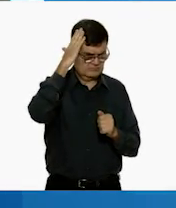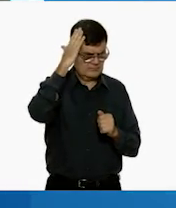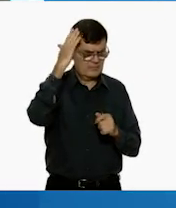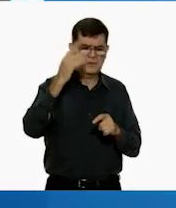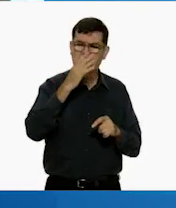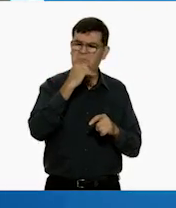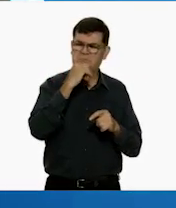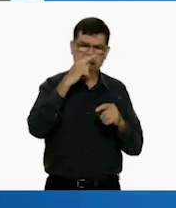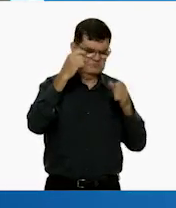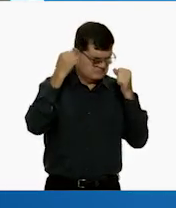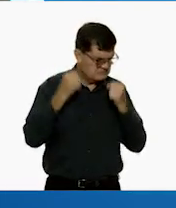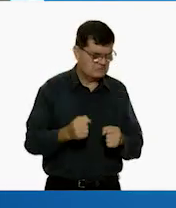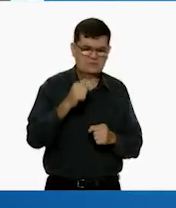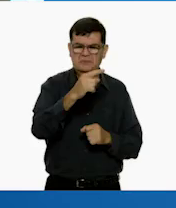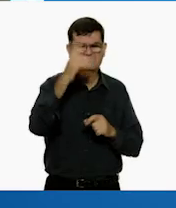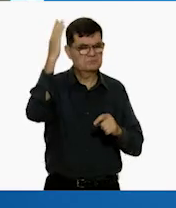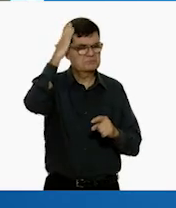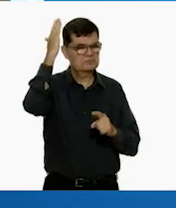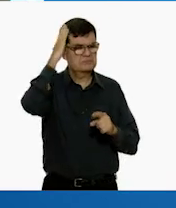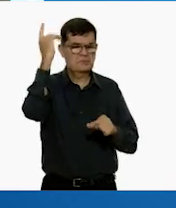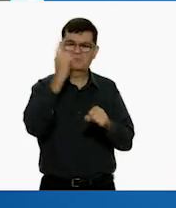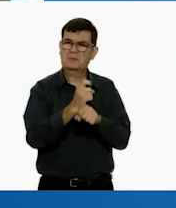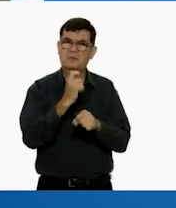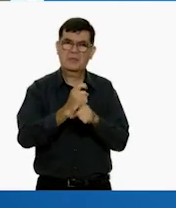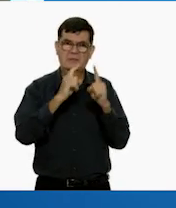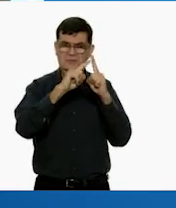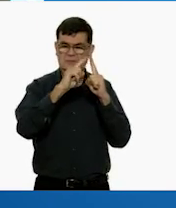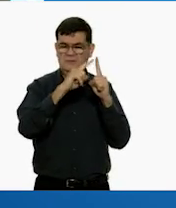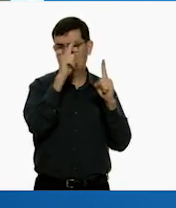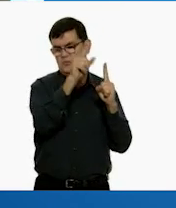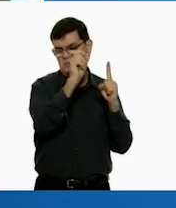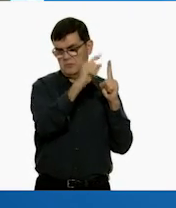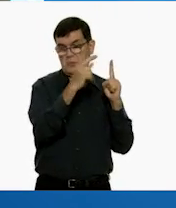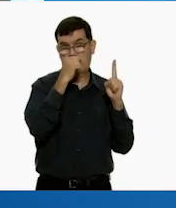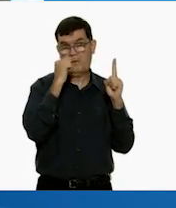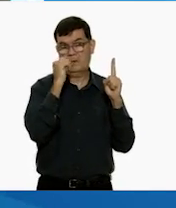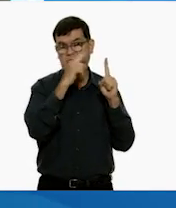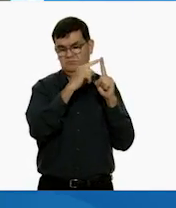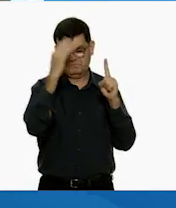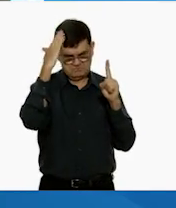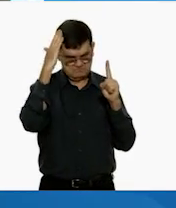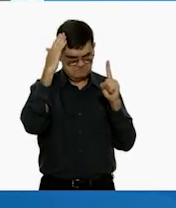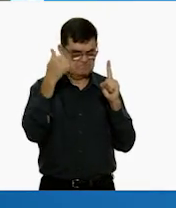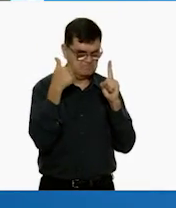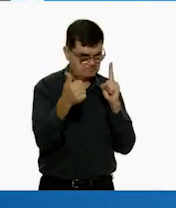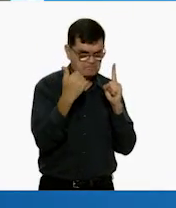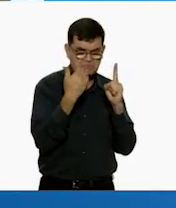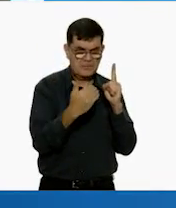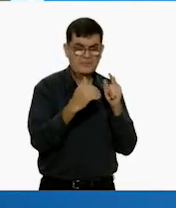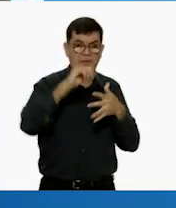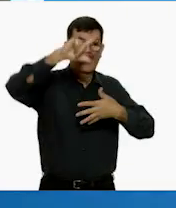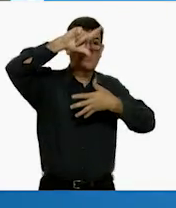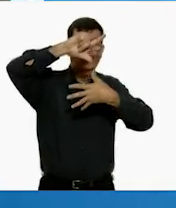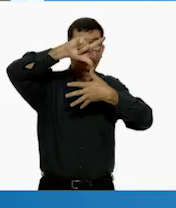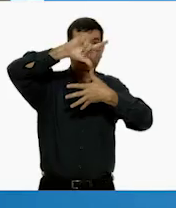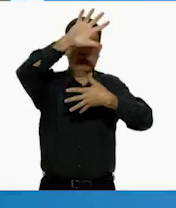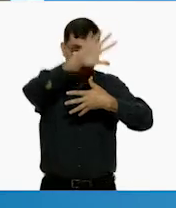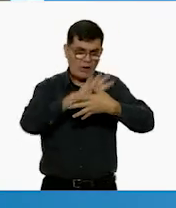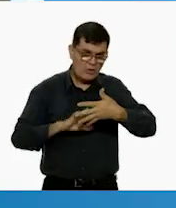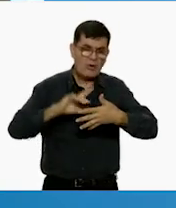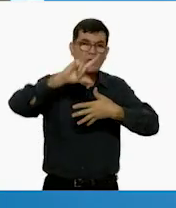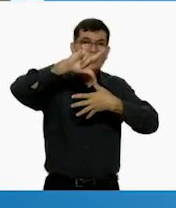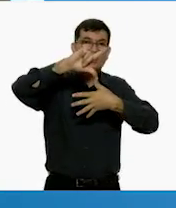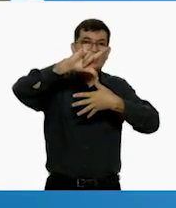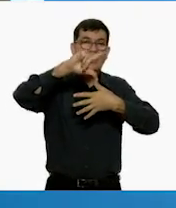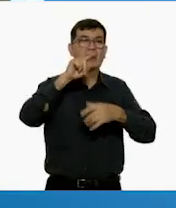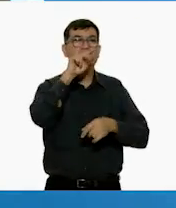indisputado. Entonces el liderazgo es el primer factor. El segundo factor es que en toda América Latina se empieza a ver a